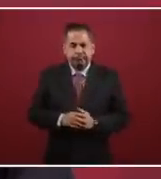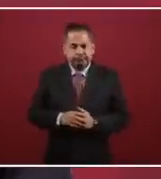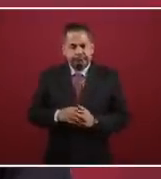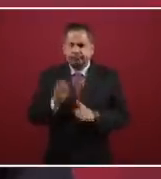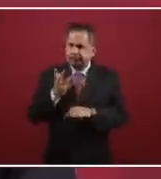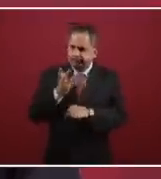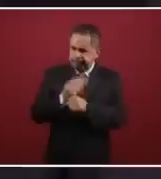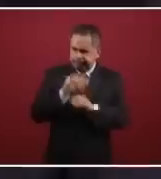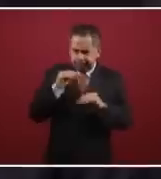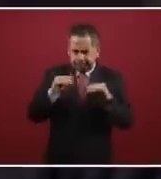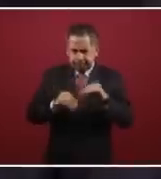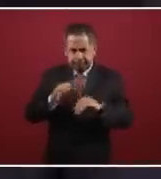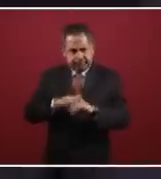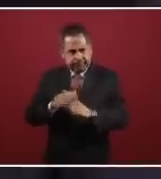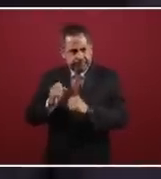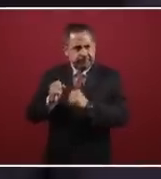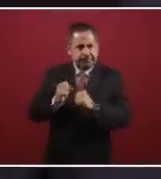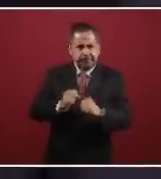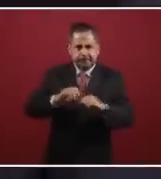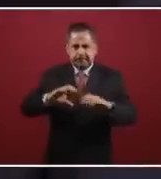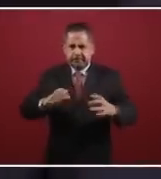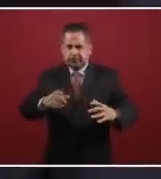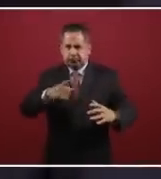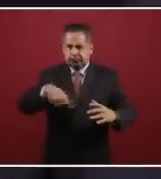consolidar esta institución